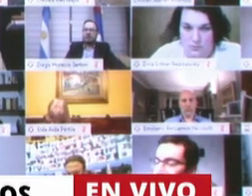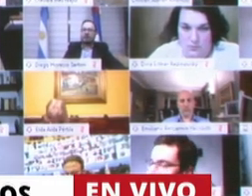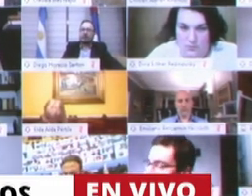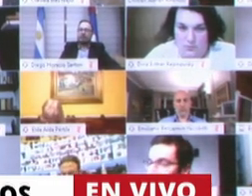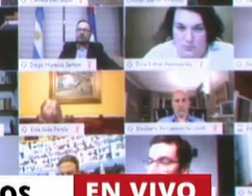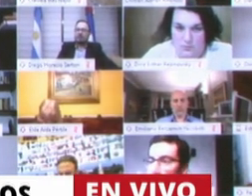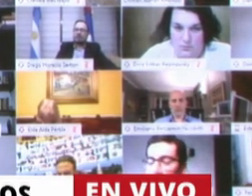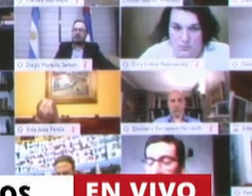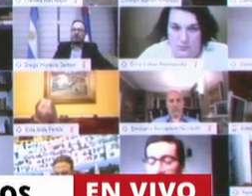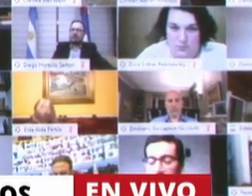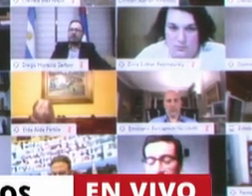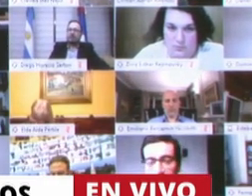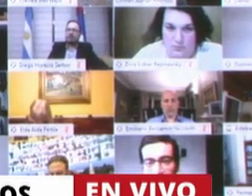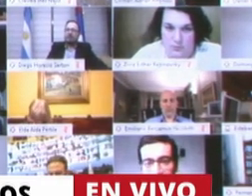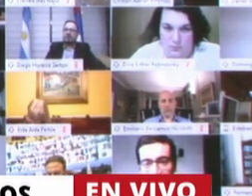al